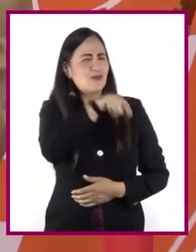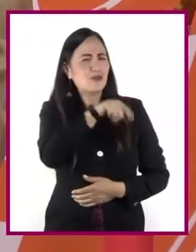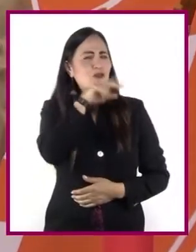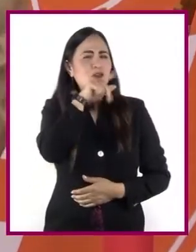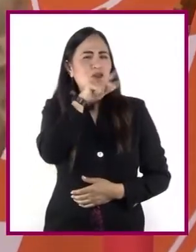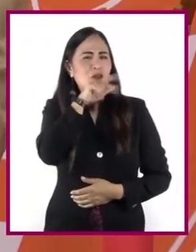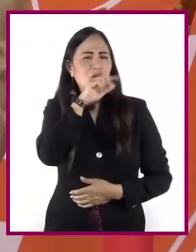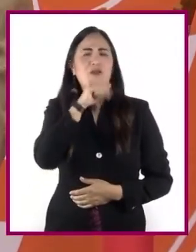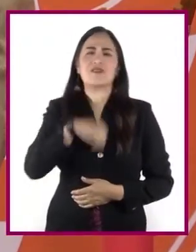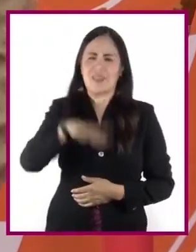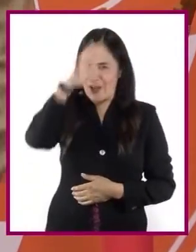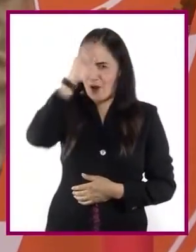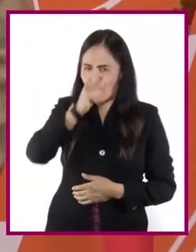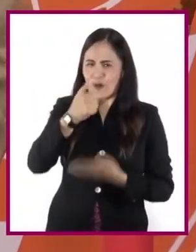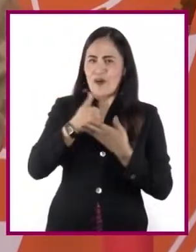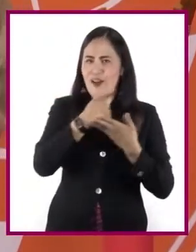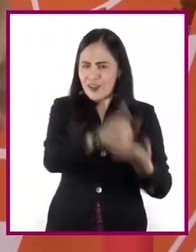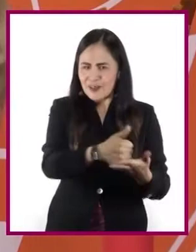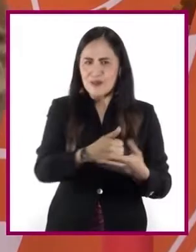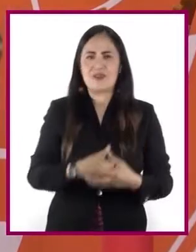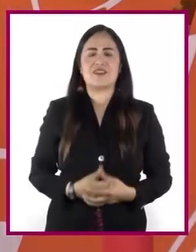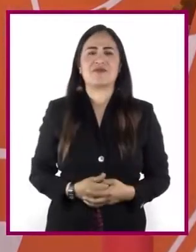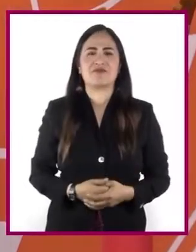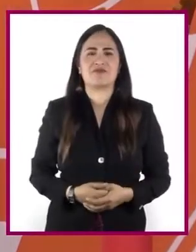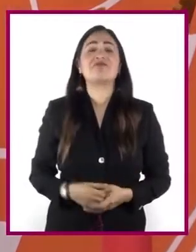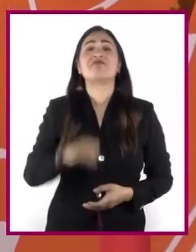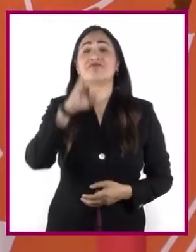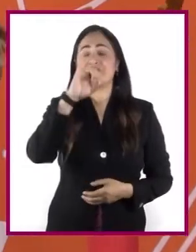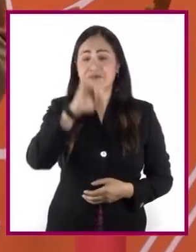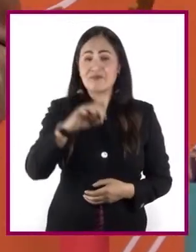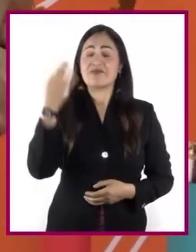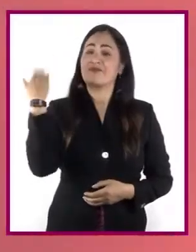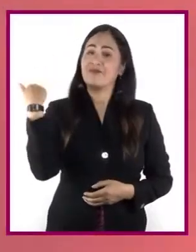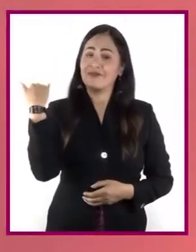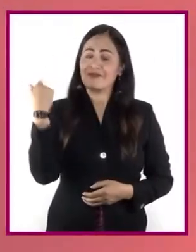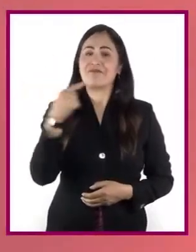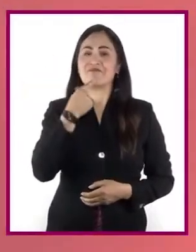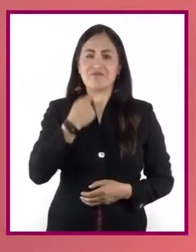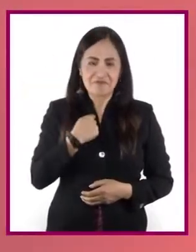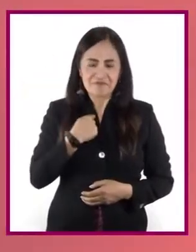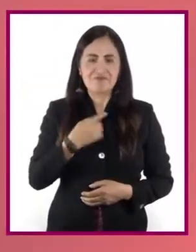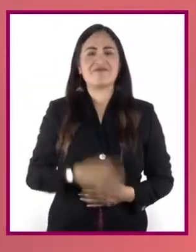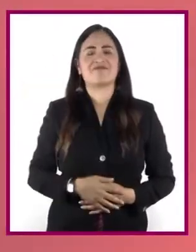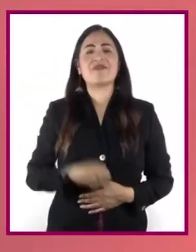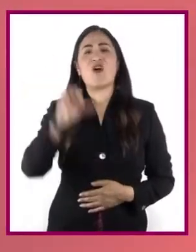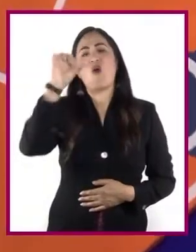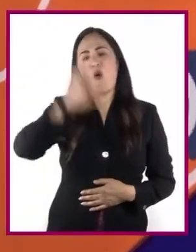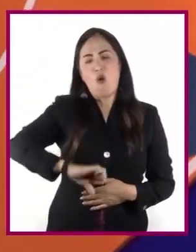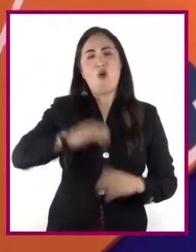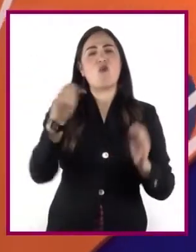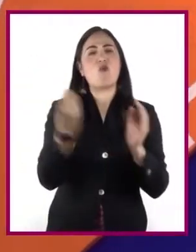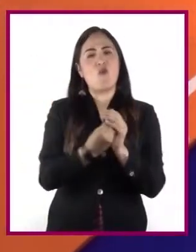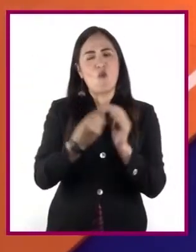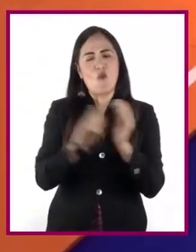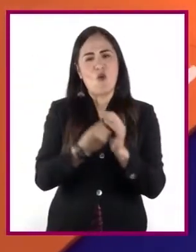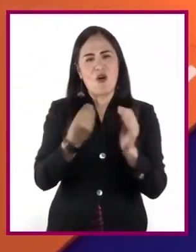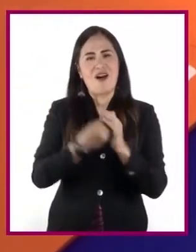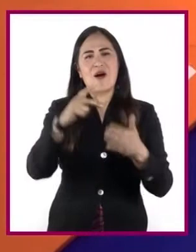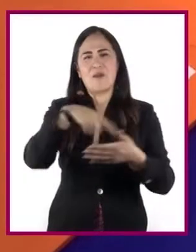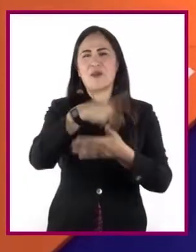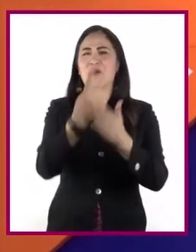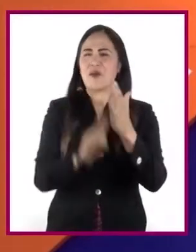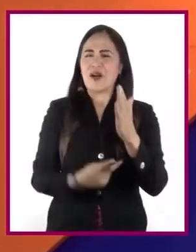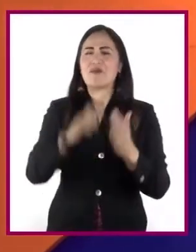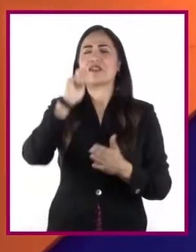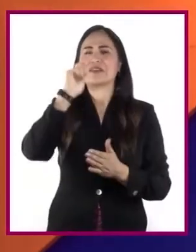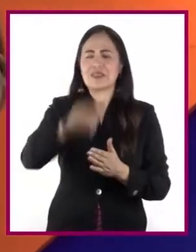esa encomienda que tienes. Además, justo como lo mencioné anteriormente, esta sesión está dedicada a cómo